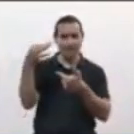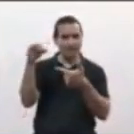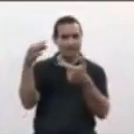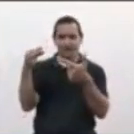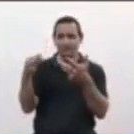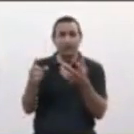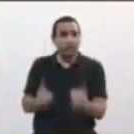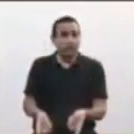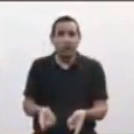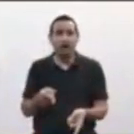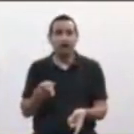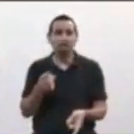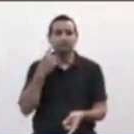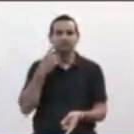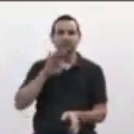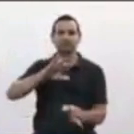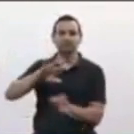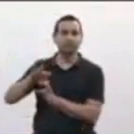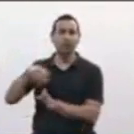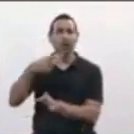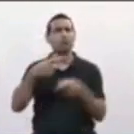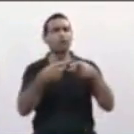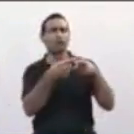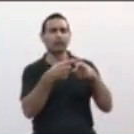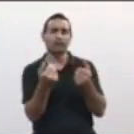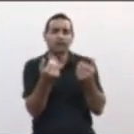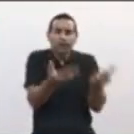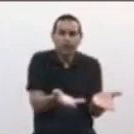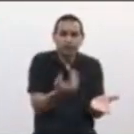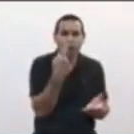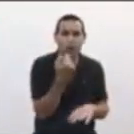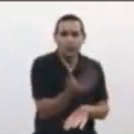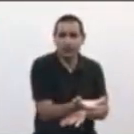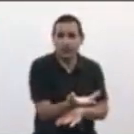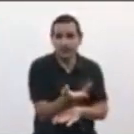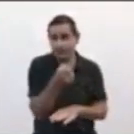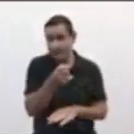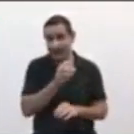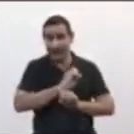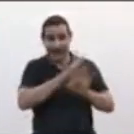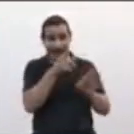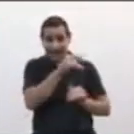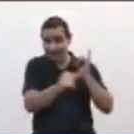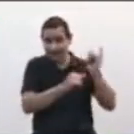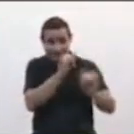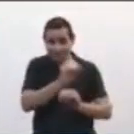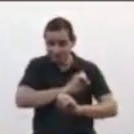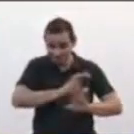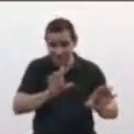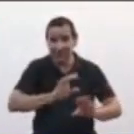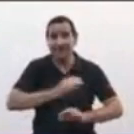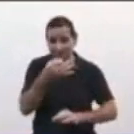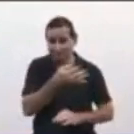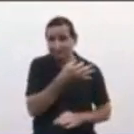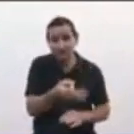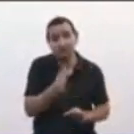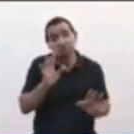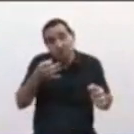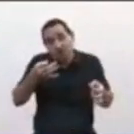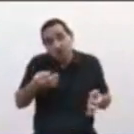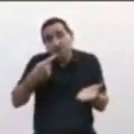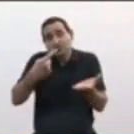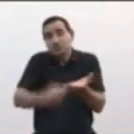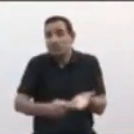de mérito de hecho se privilegia en otras cosas cuestiones políticas y fue muy clara el miembro informante y está bien es una decisión que toman